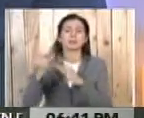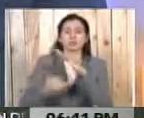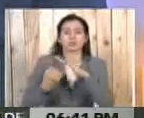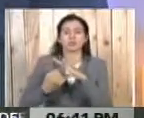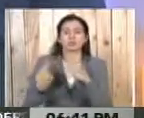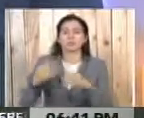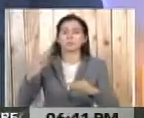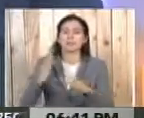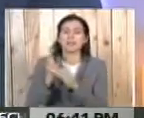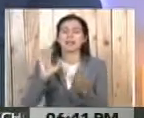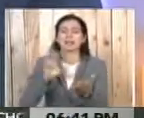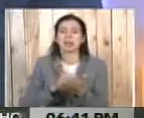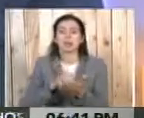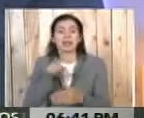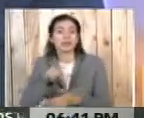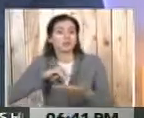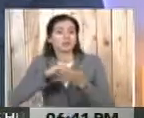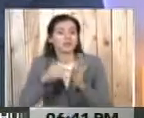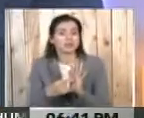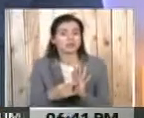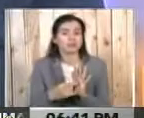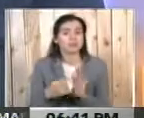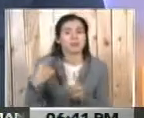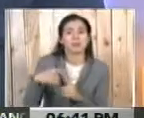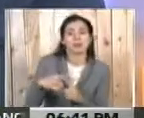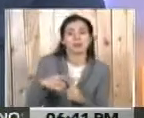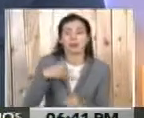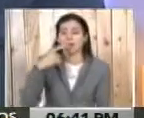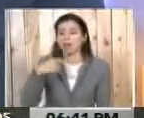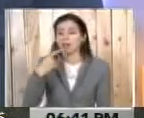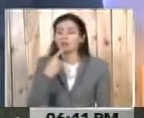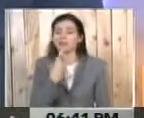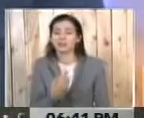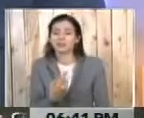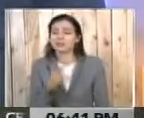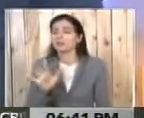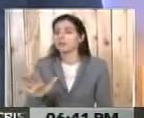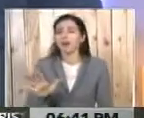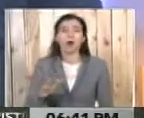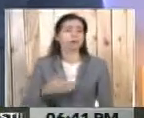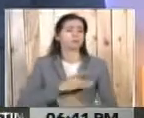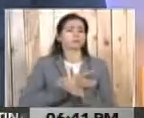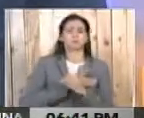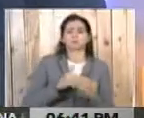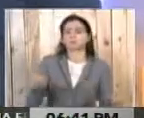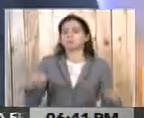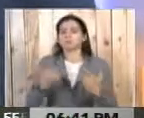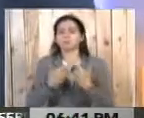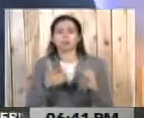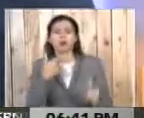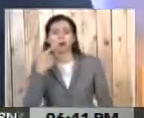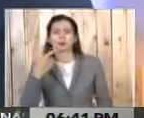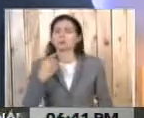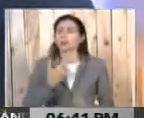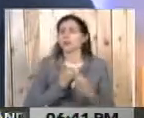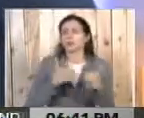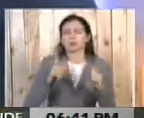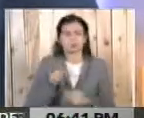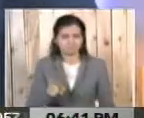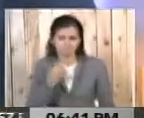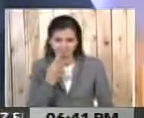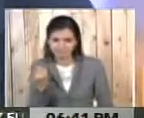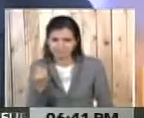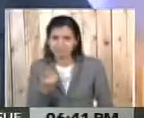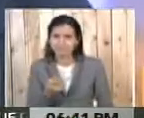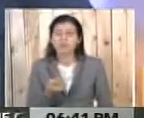la parálisis del Estado. Y eso... Además, con el discurso de que están democratizando la libertad y defendiendo la libertad de expresión. Nosotros cuando